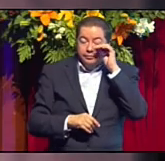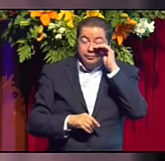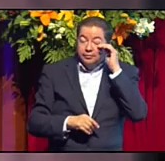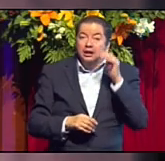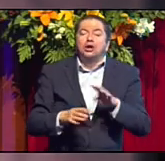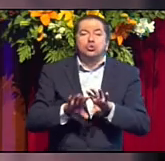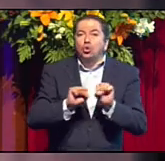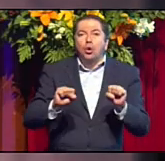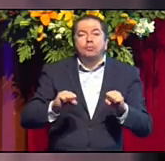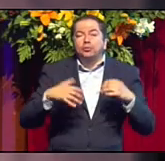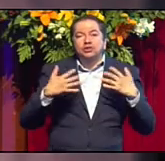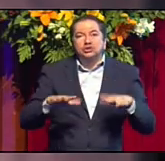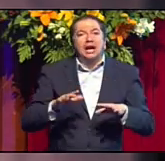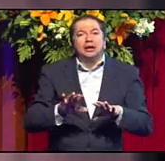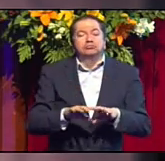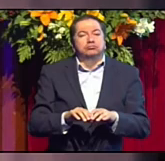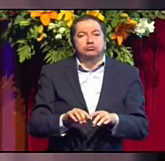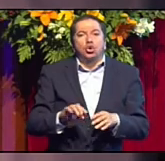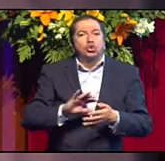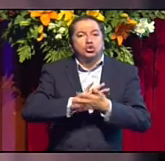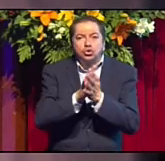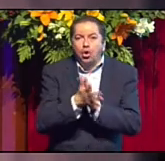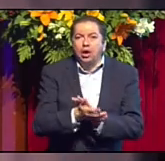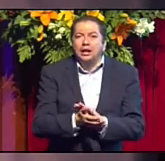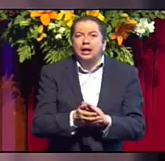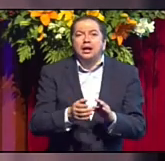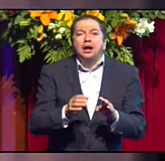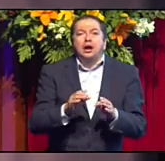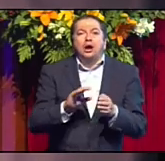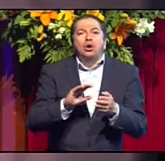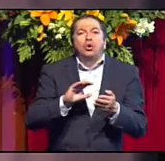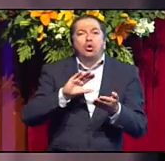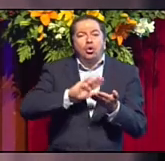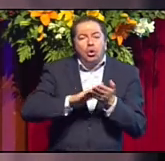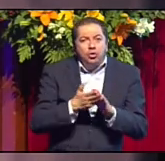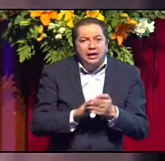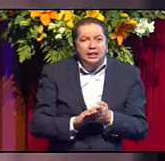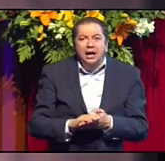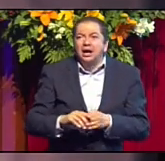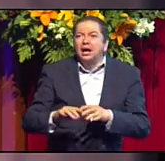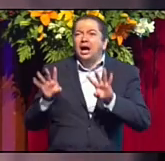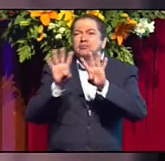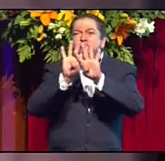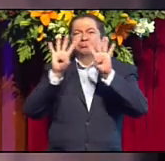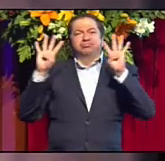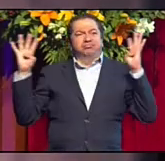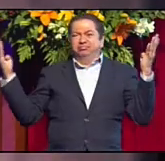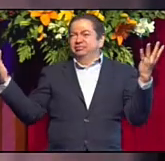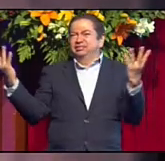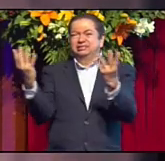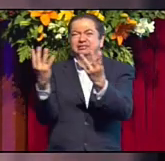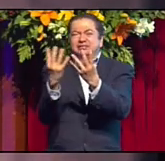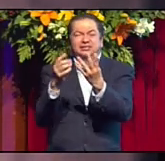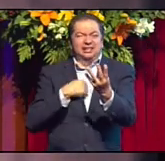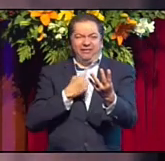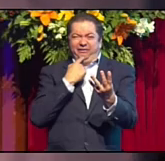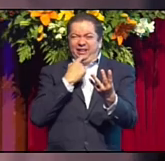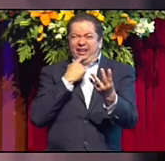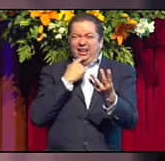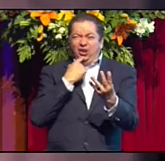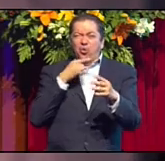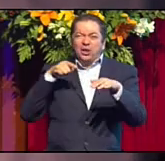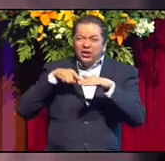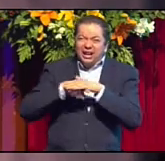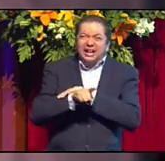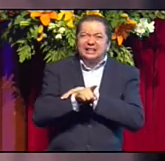establecido con toda nuestra comunidad, sino le dijimos, arreglen el cierre perimetral, por Dios, que tienen ahí, que es tan feo cuando se